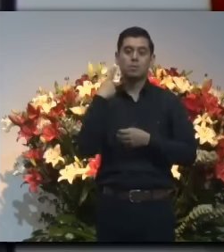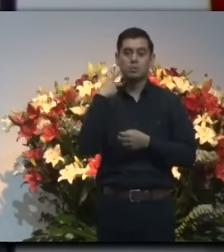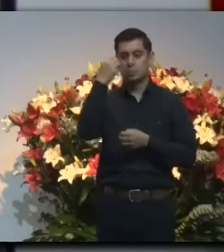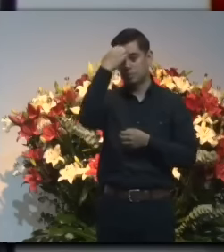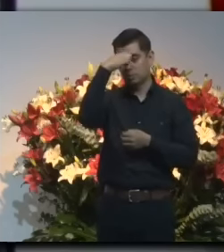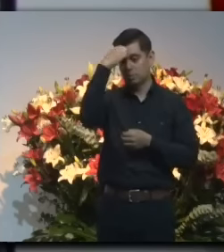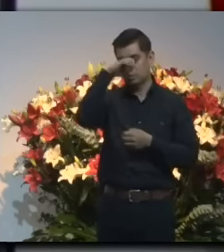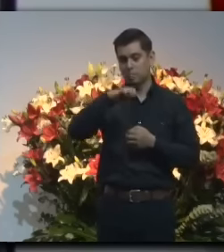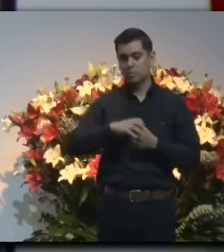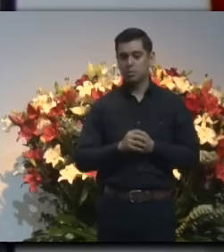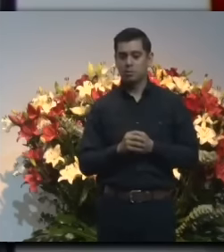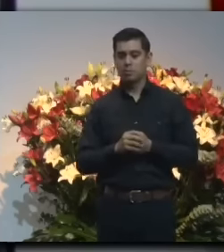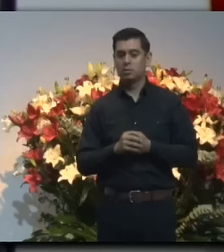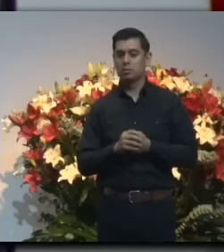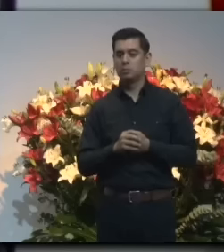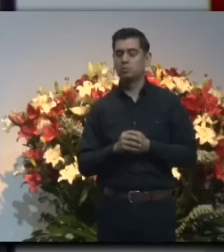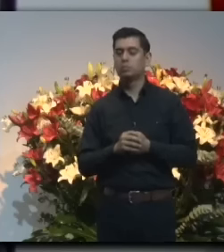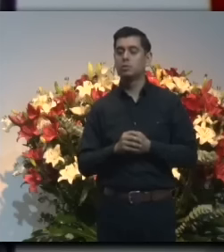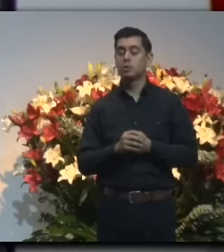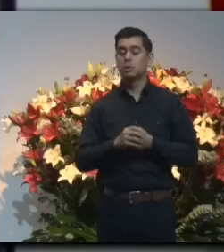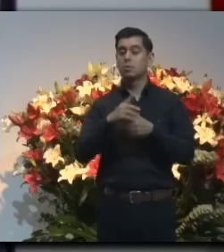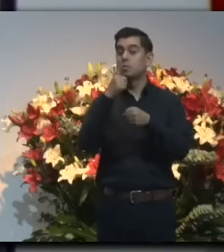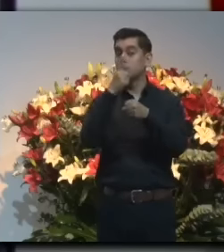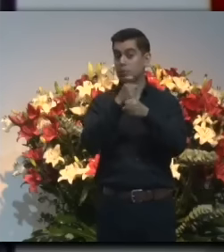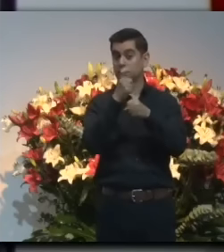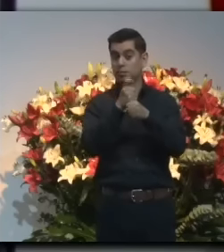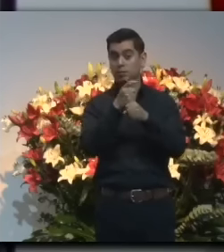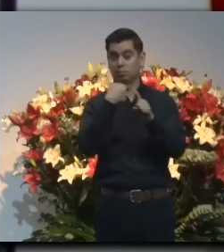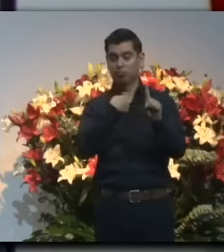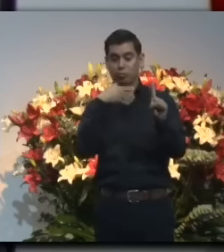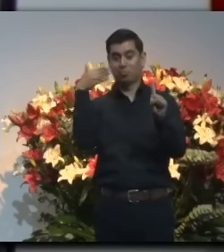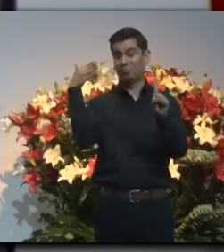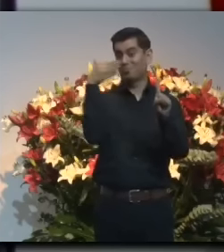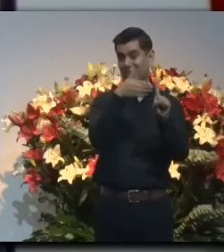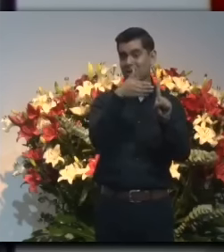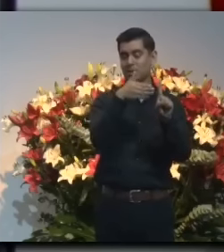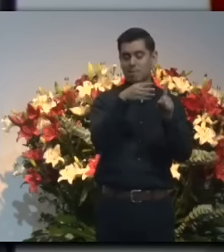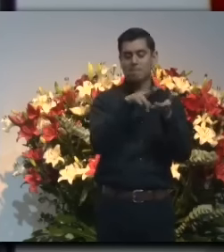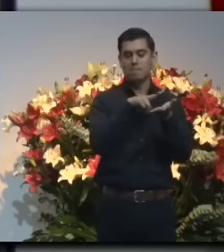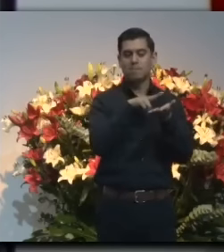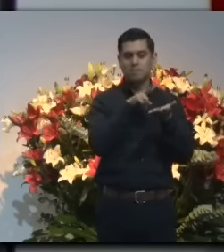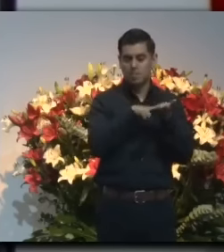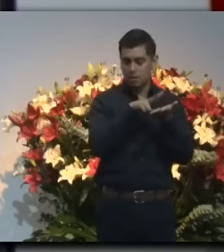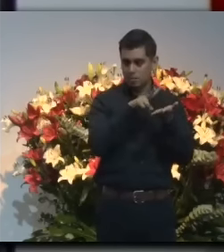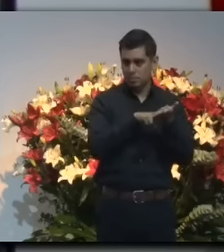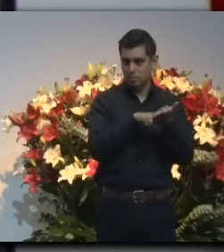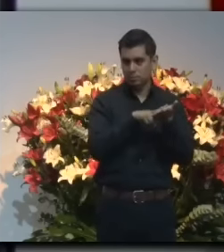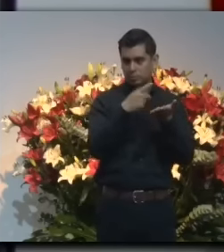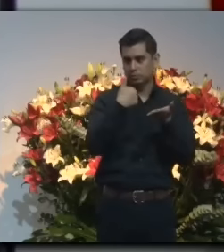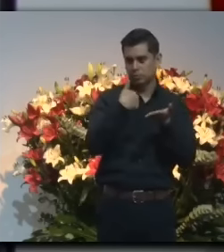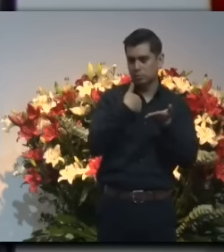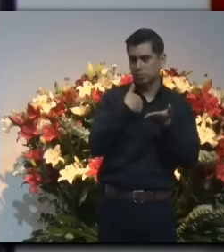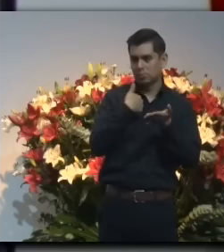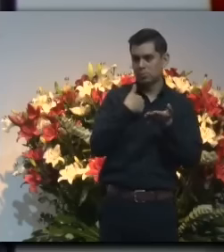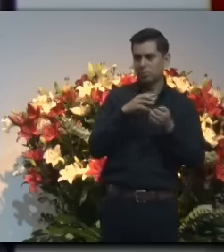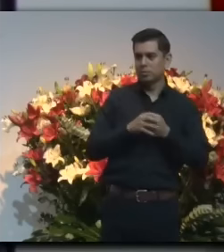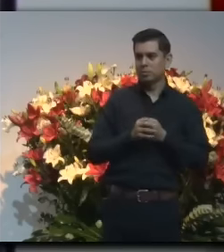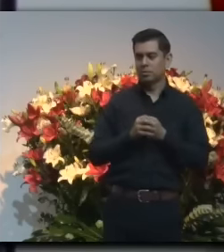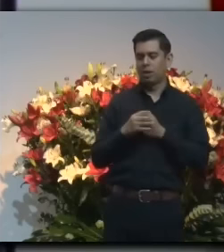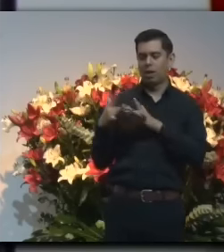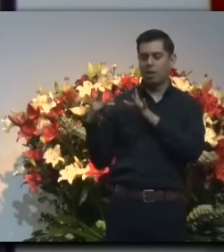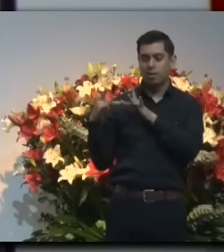en geopolítica. Una brújula tiene que ver con mis valores. Yo no me voy a